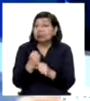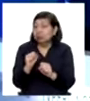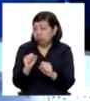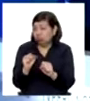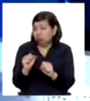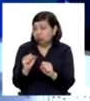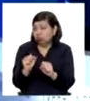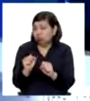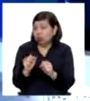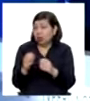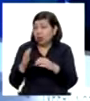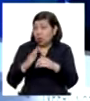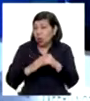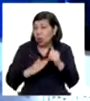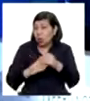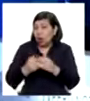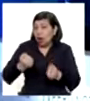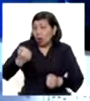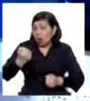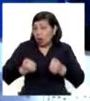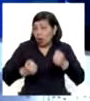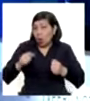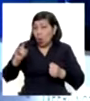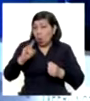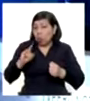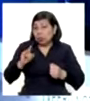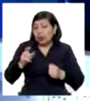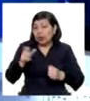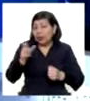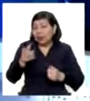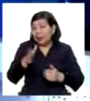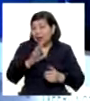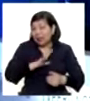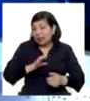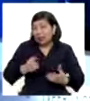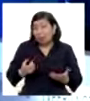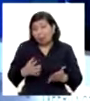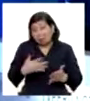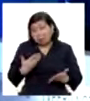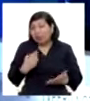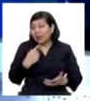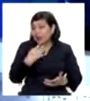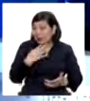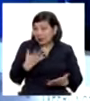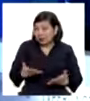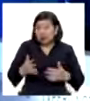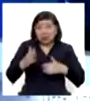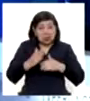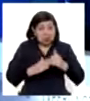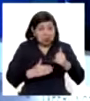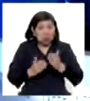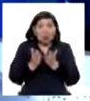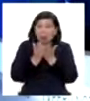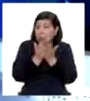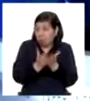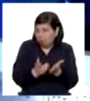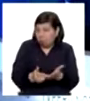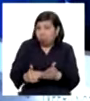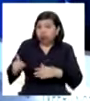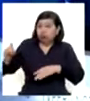explotación de la infraestructura de transporte de uso público, que puede ser, como hemos hablado, infraestructura